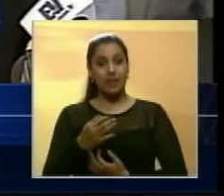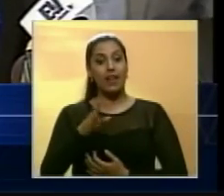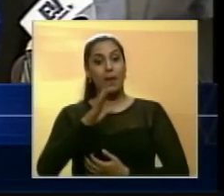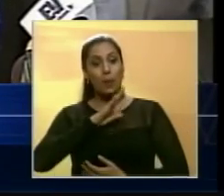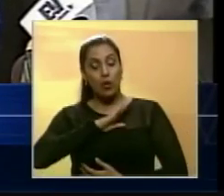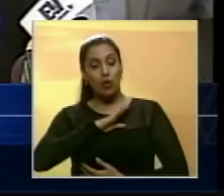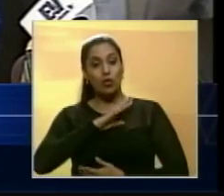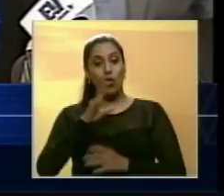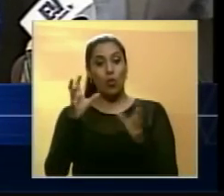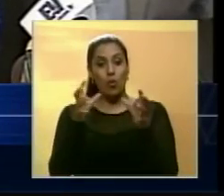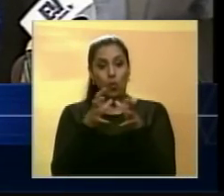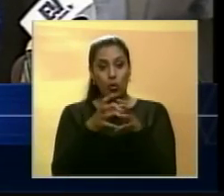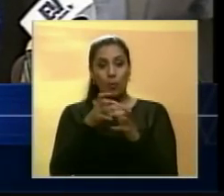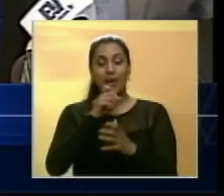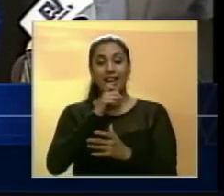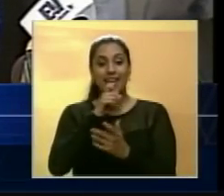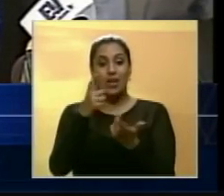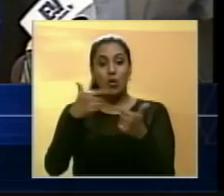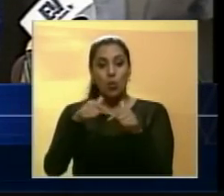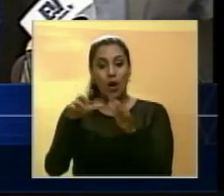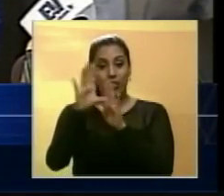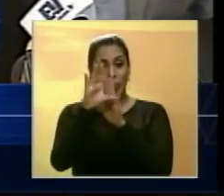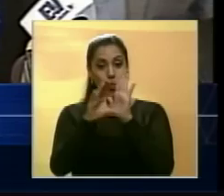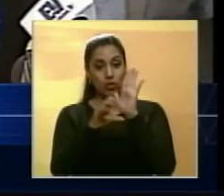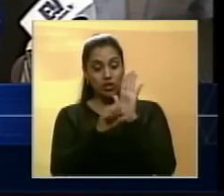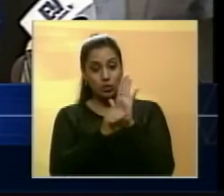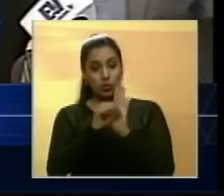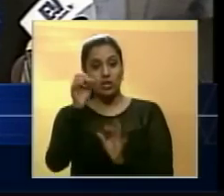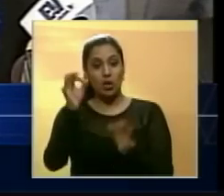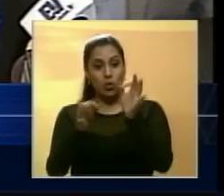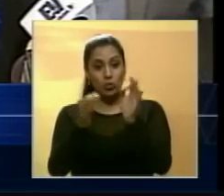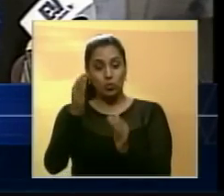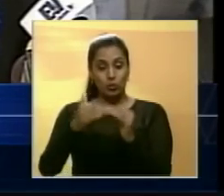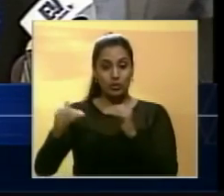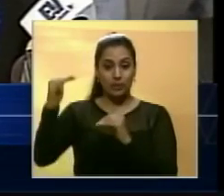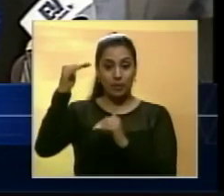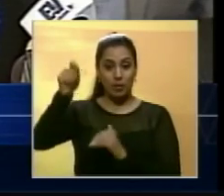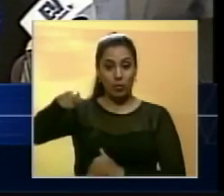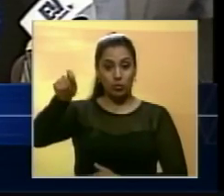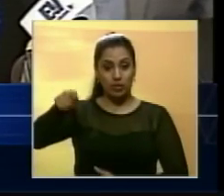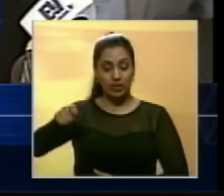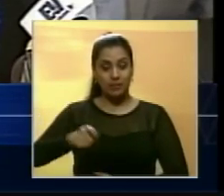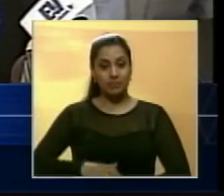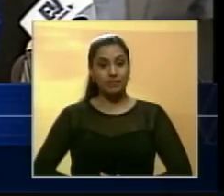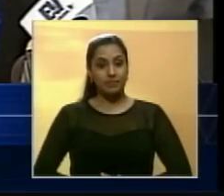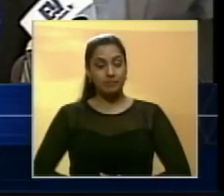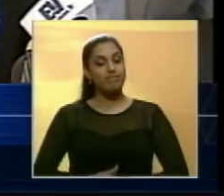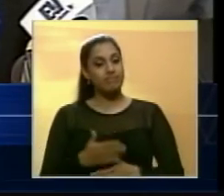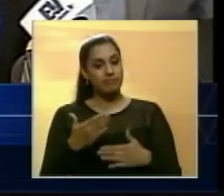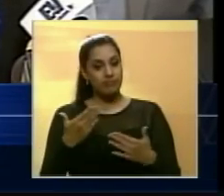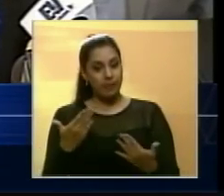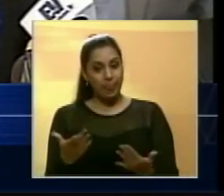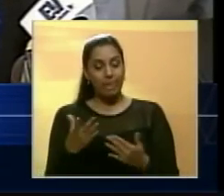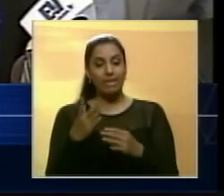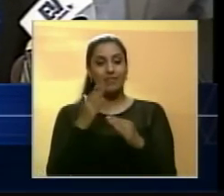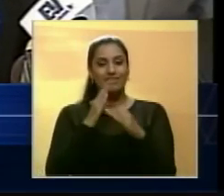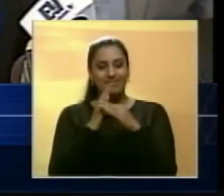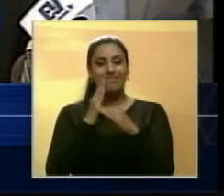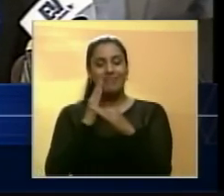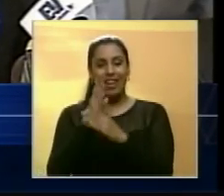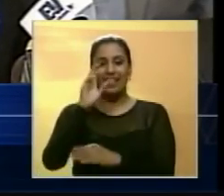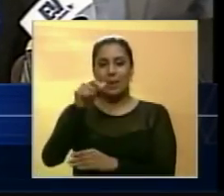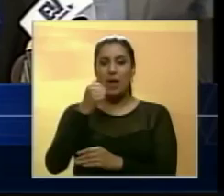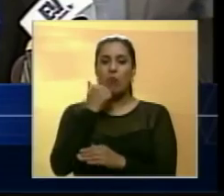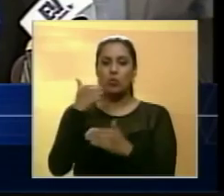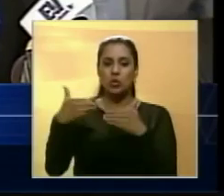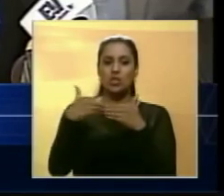su bufete, que es la Sala Constitucional del Tribunal Supremo de Justicia, de las obstrucciones también de